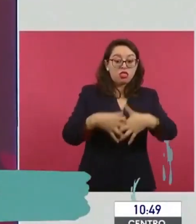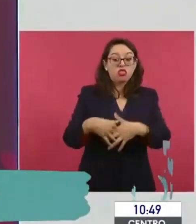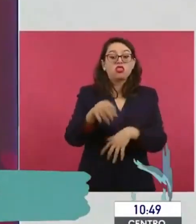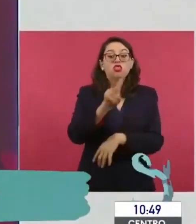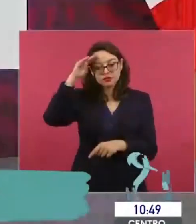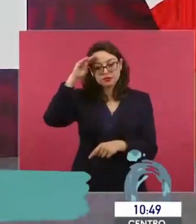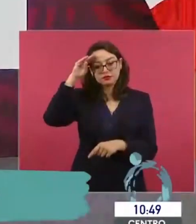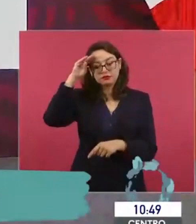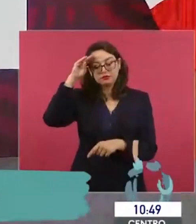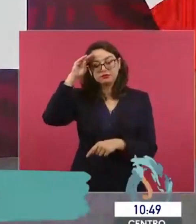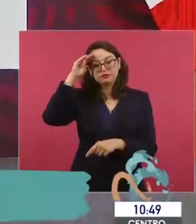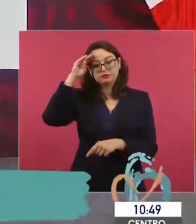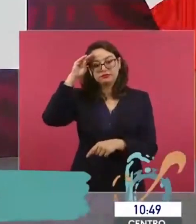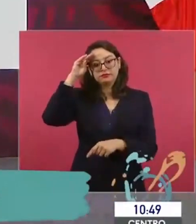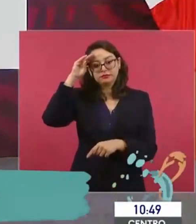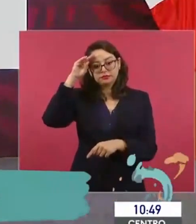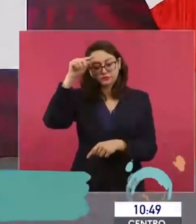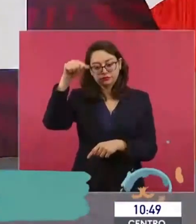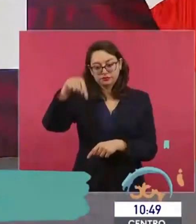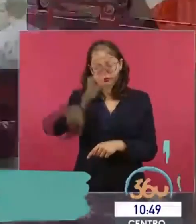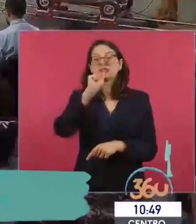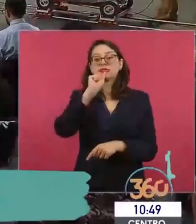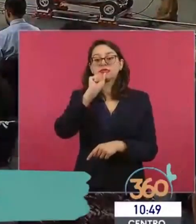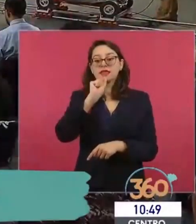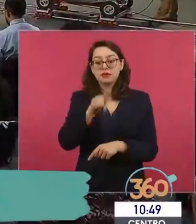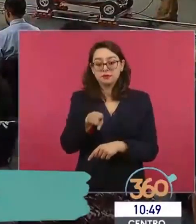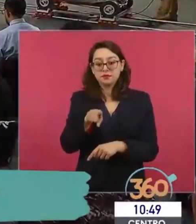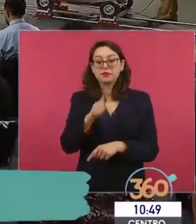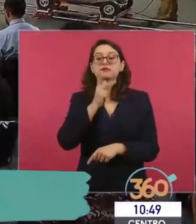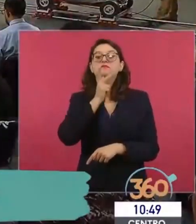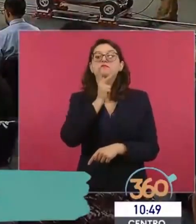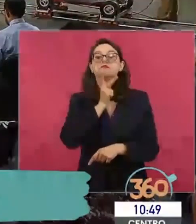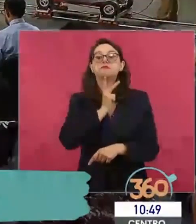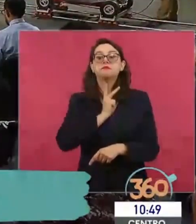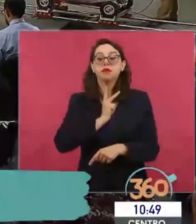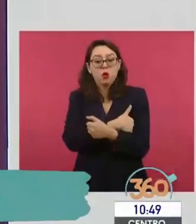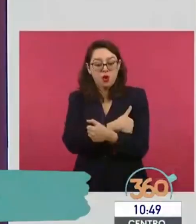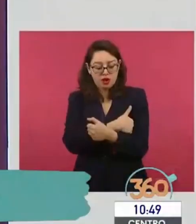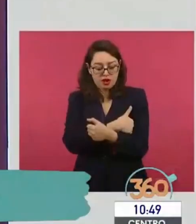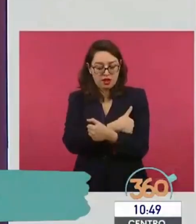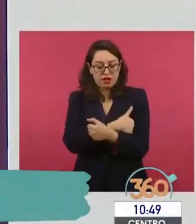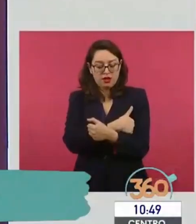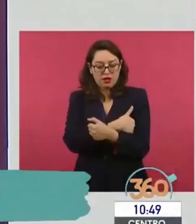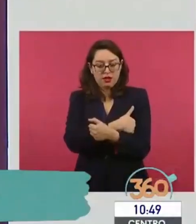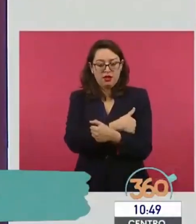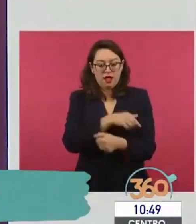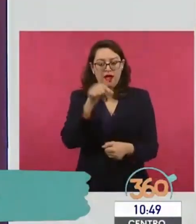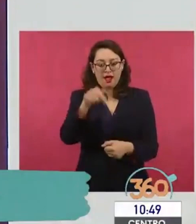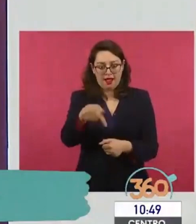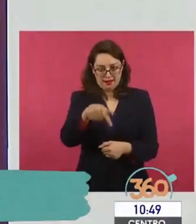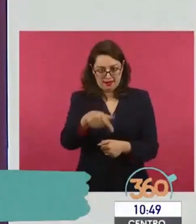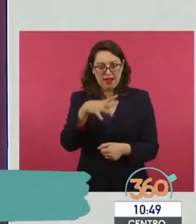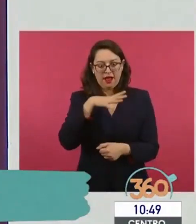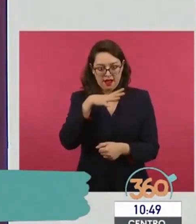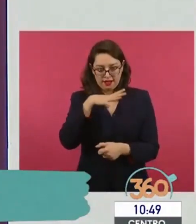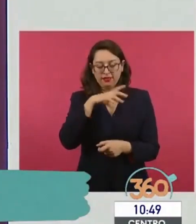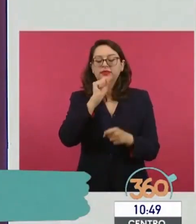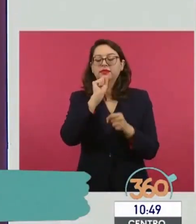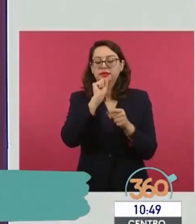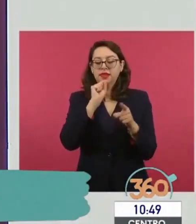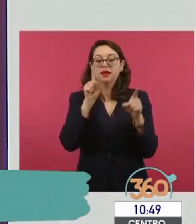estratégica Pero además en dos bocas hay una terminal de petróleo crudo ahí llegan llega el petróleo